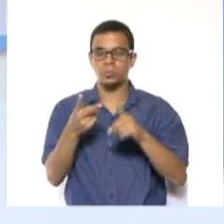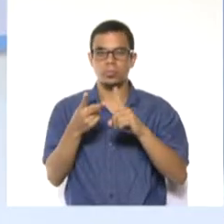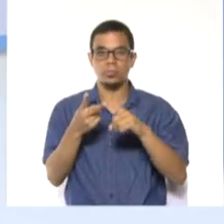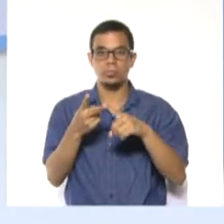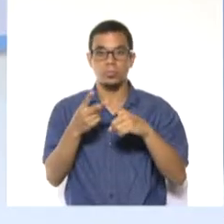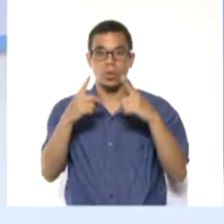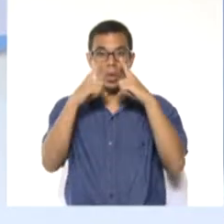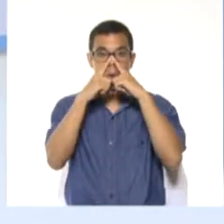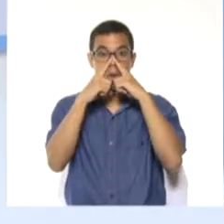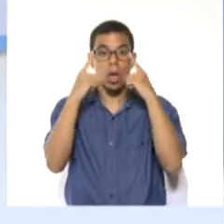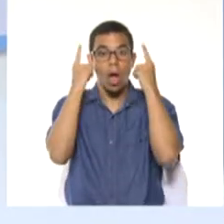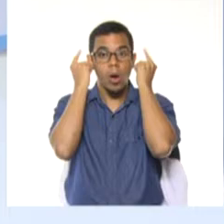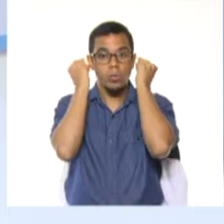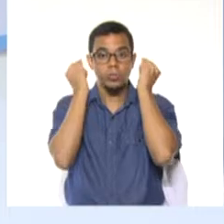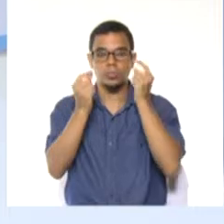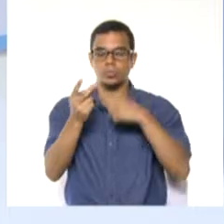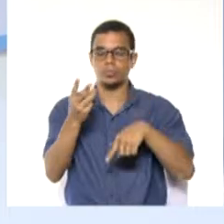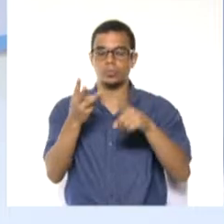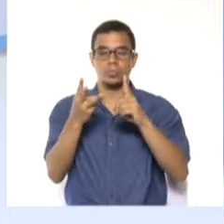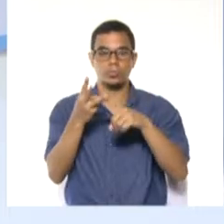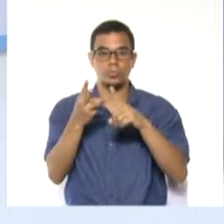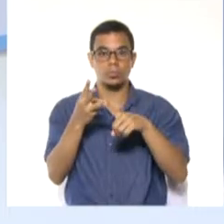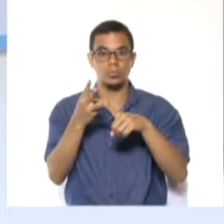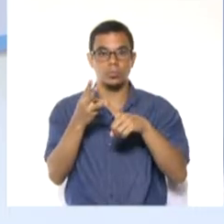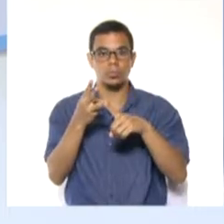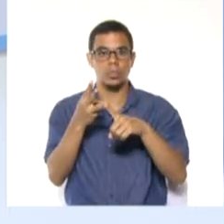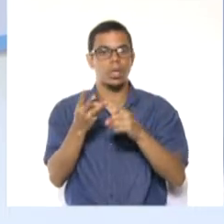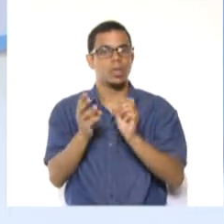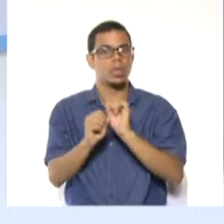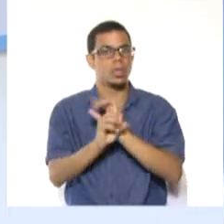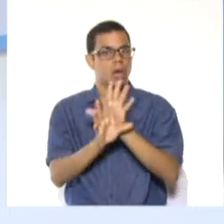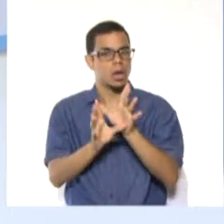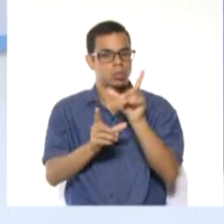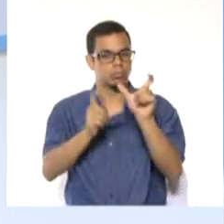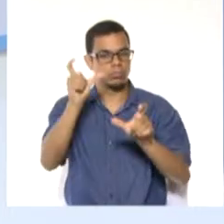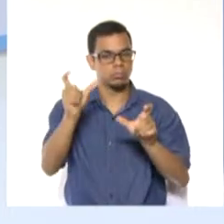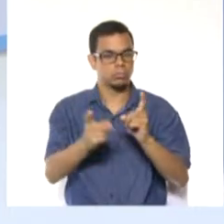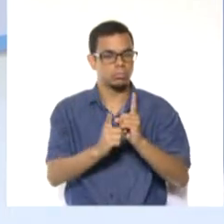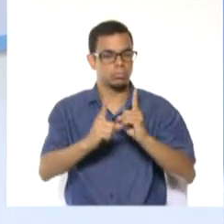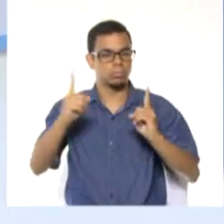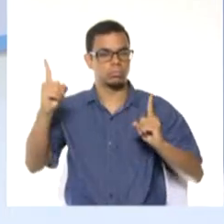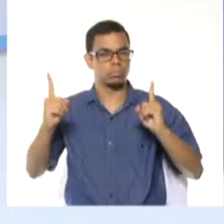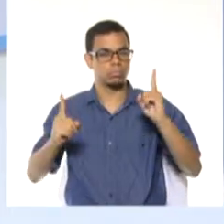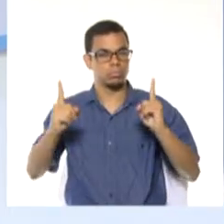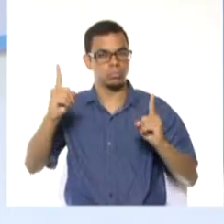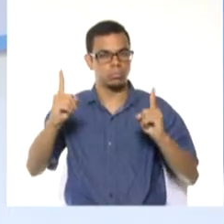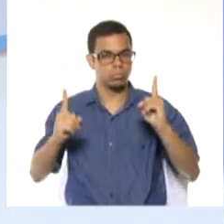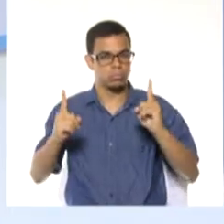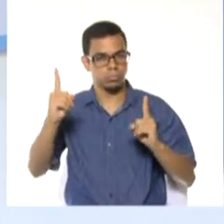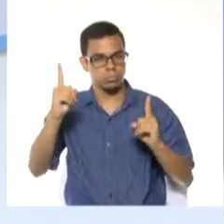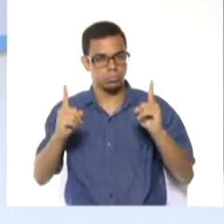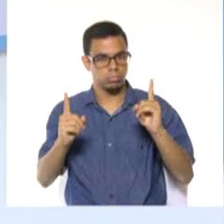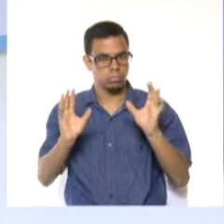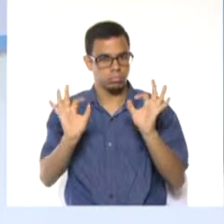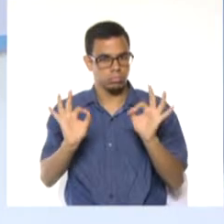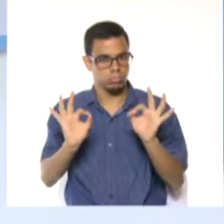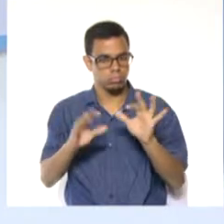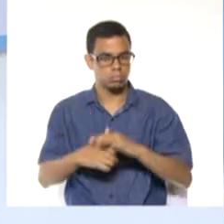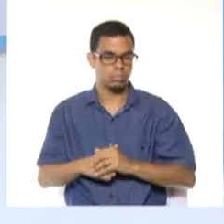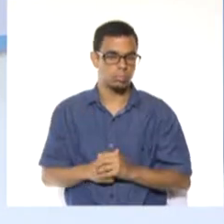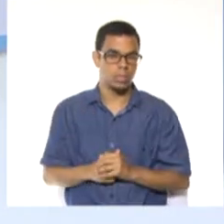agua y jabón, el uso correcto del tapabocas o mascarilla y por supuesto mantener un distanciamiento físico